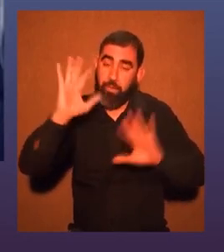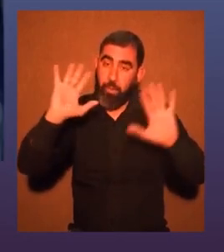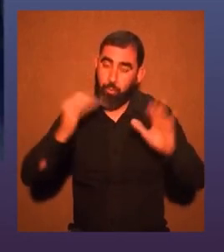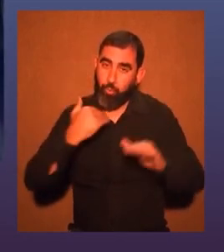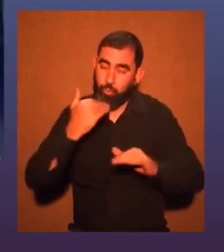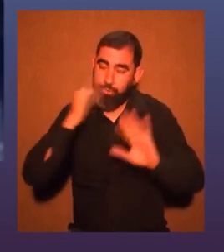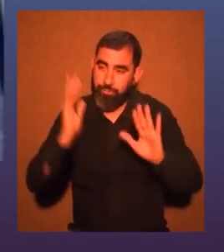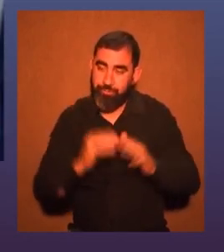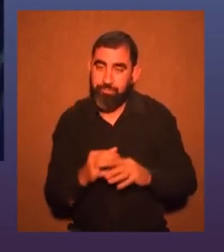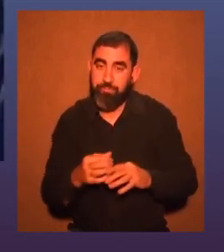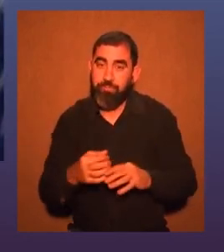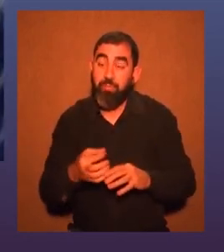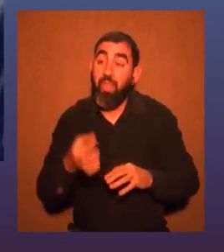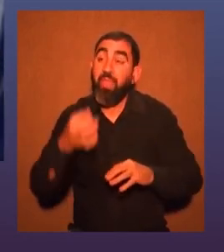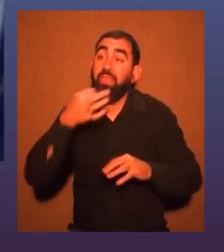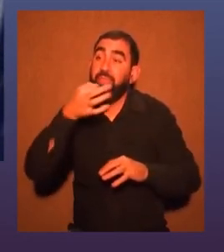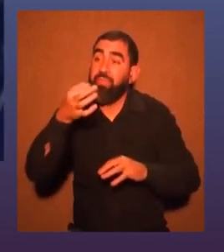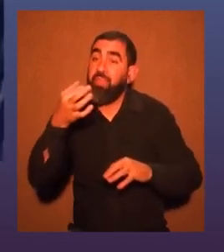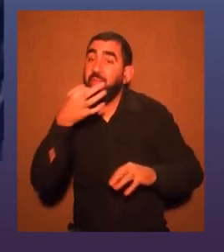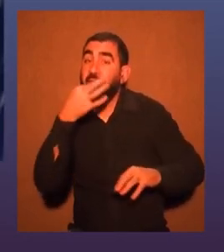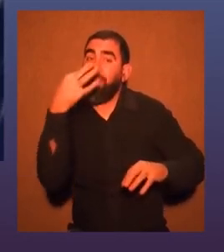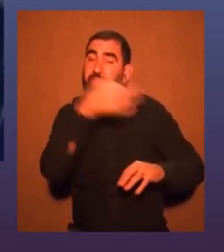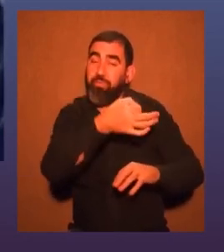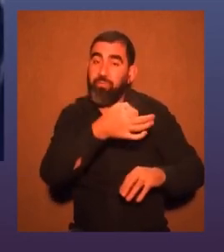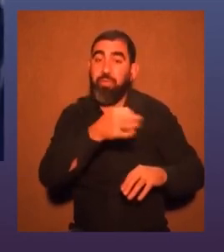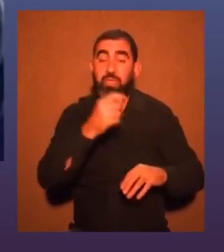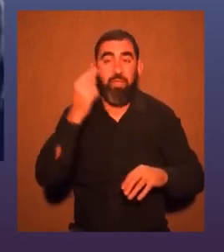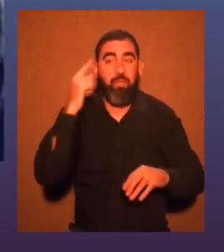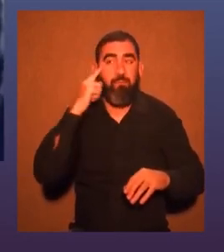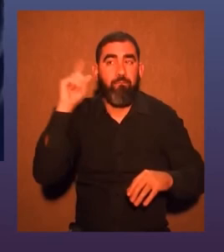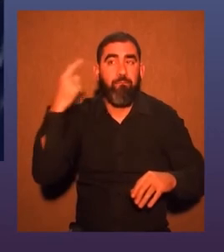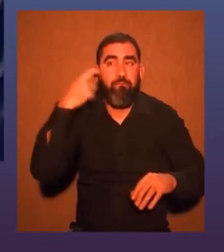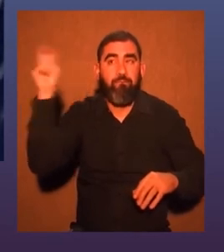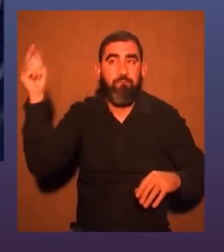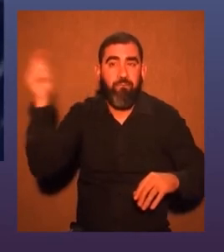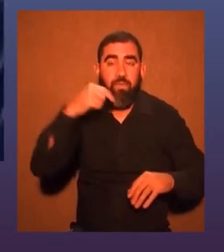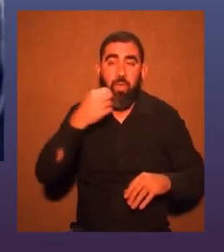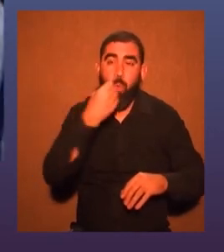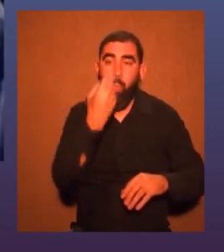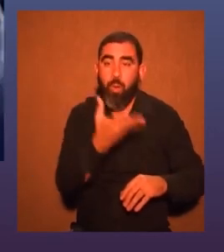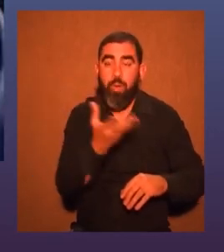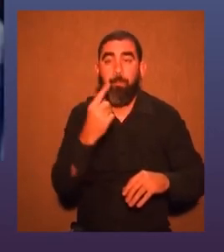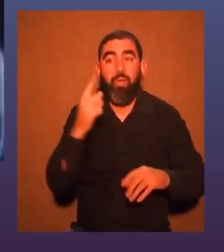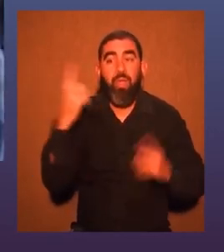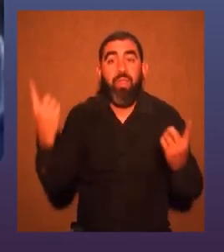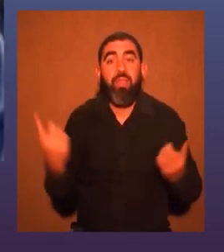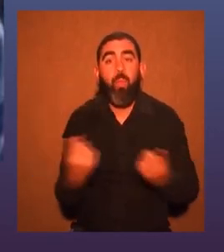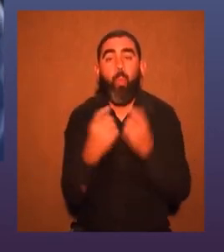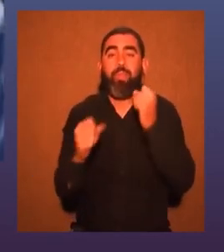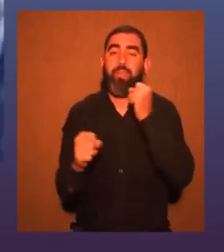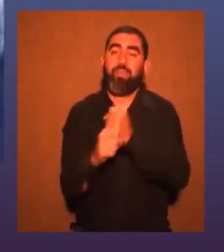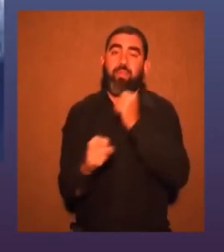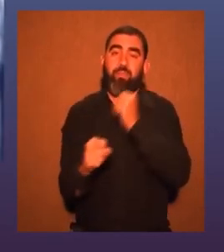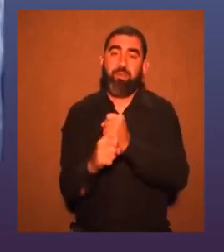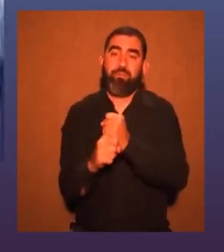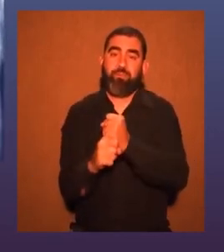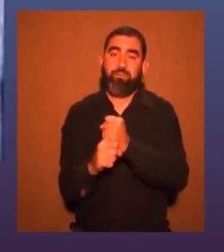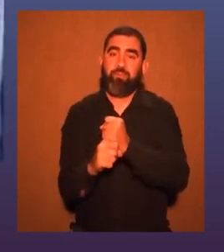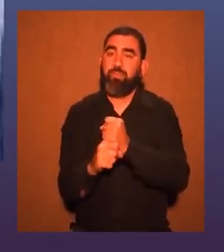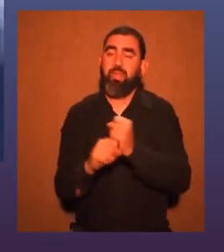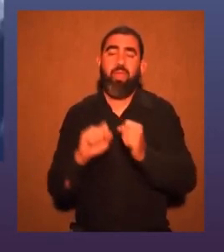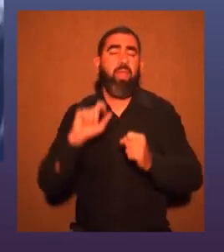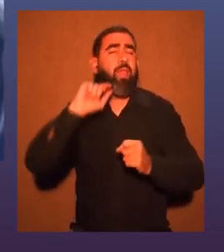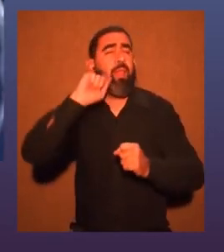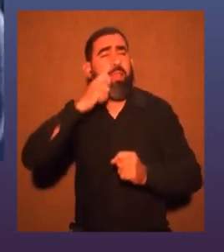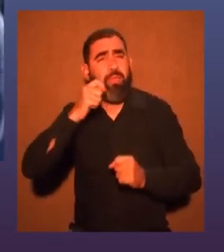autores increíbles. Él decía, la inspiración es buenísima, pero que te encuentre trabajando. Claro, está el cual. Él es divino, y si